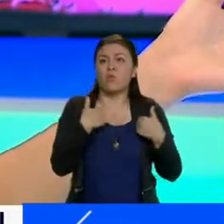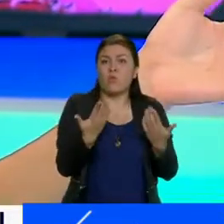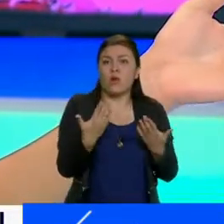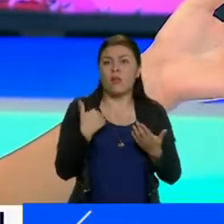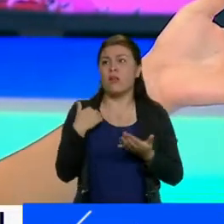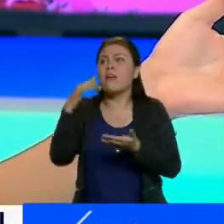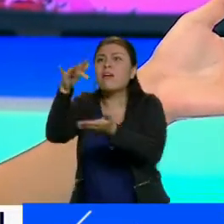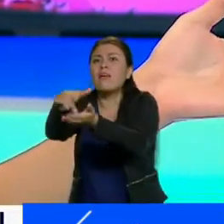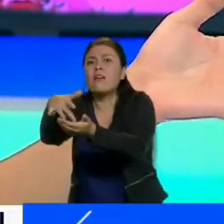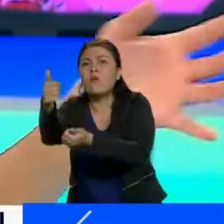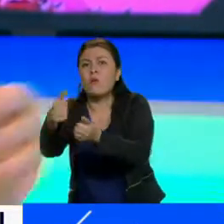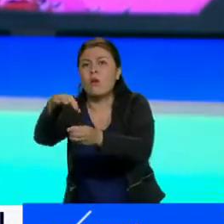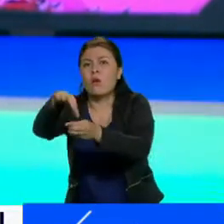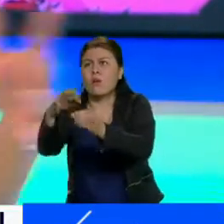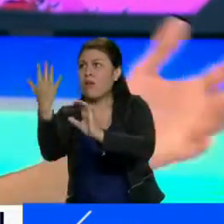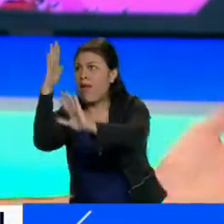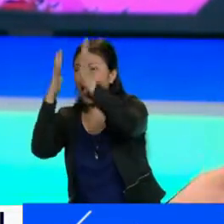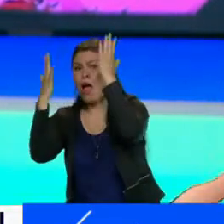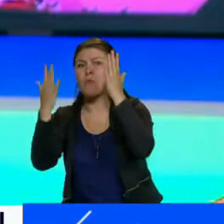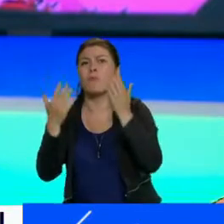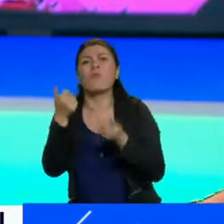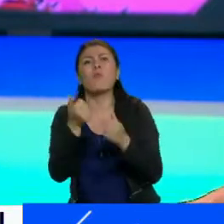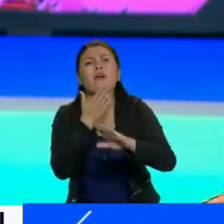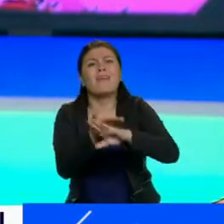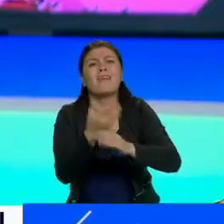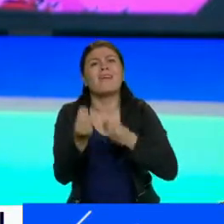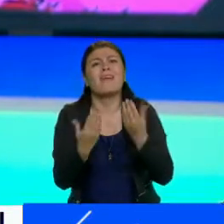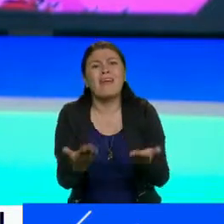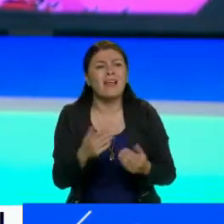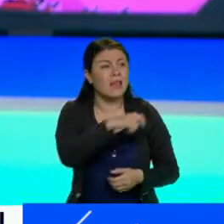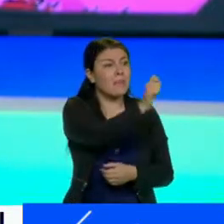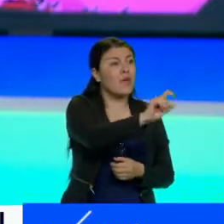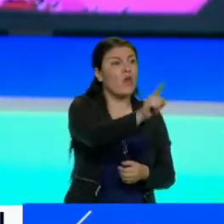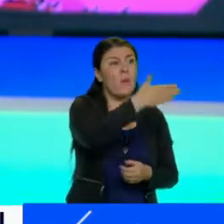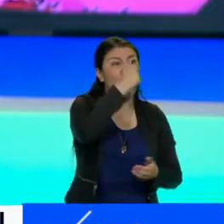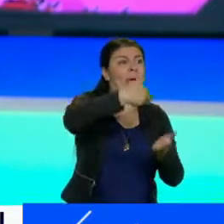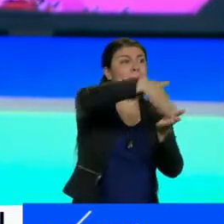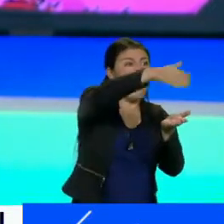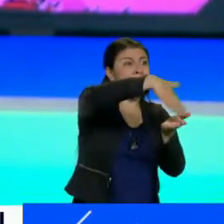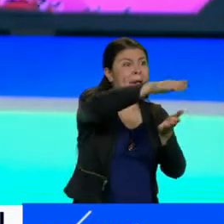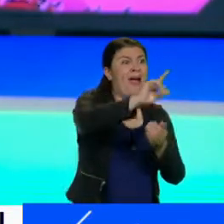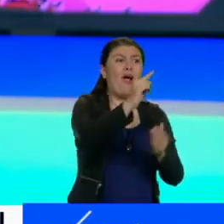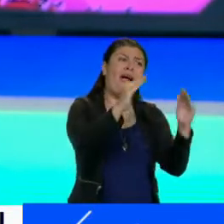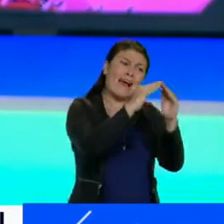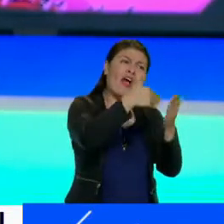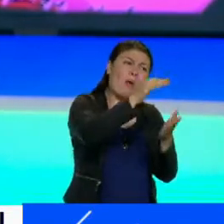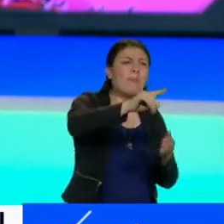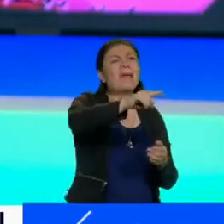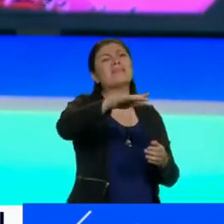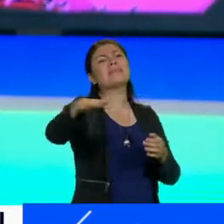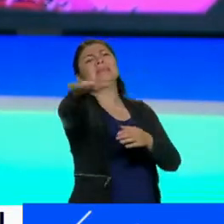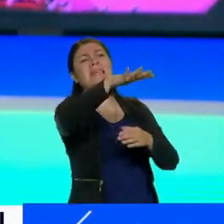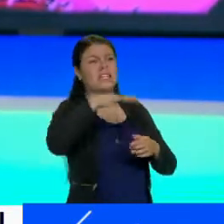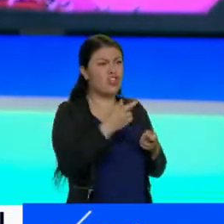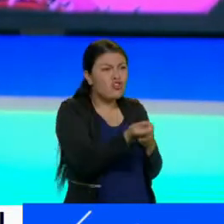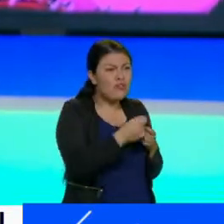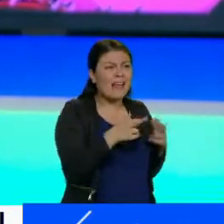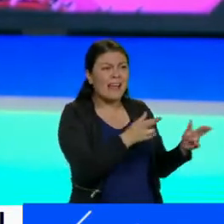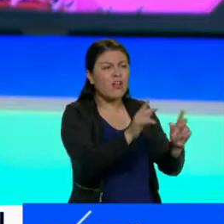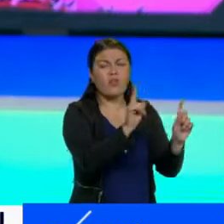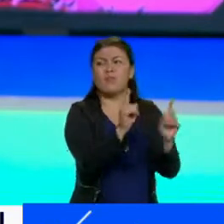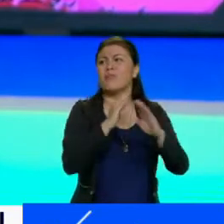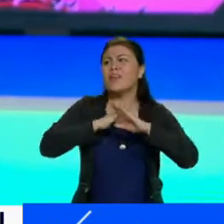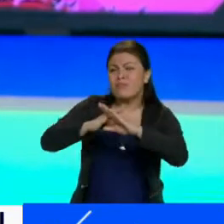sembrar árboles como locos, sacamos a la gente que se vaya a comprar terreno en otra parte. ¿Realmente qué es lo que se puede hacer para evitar